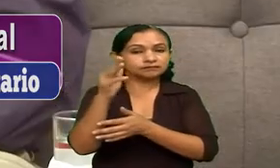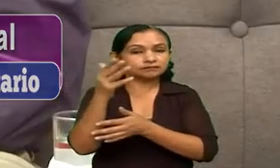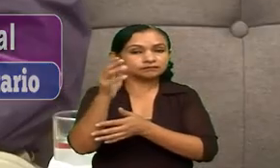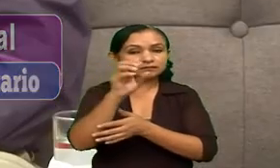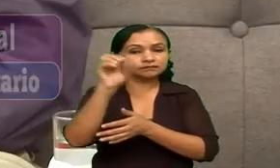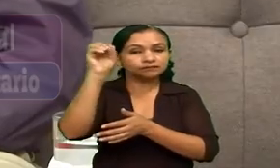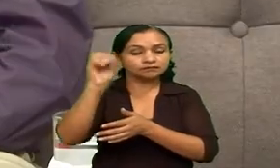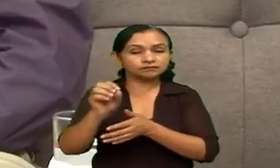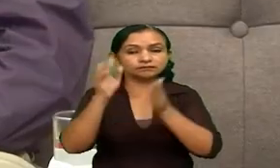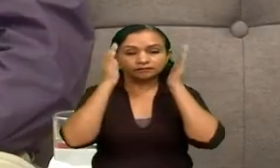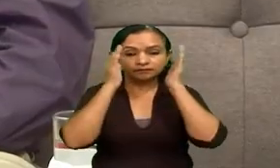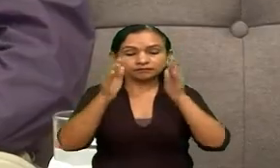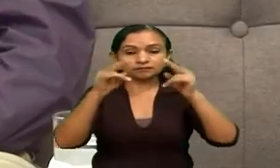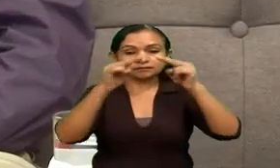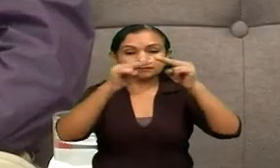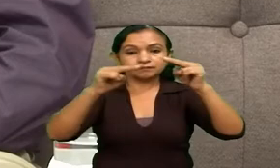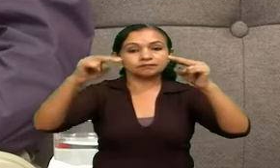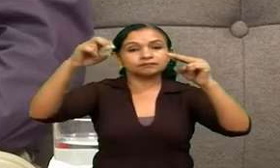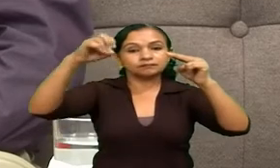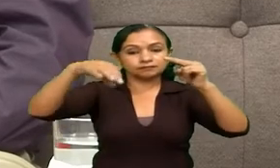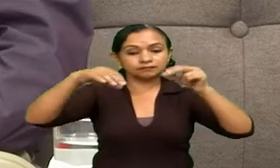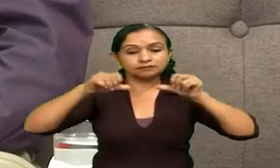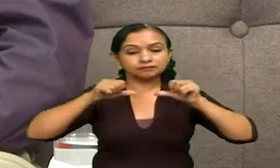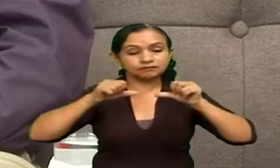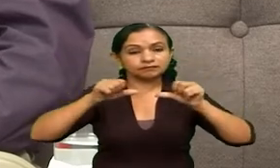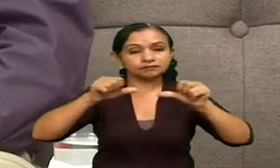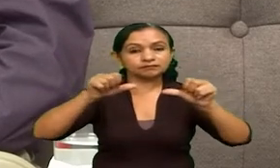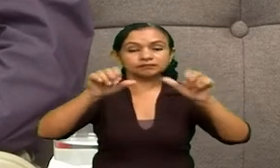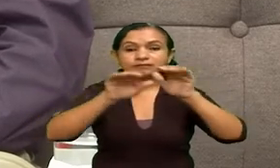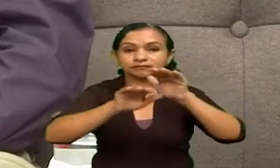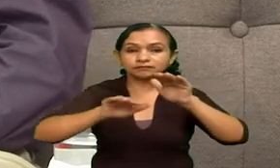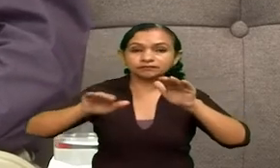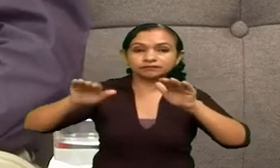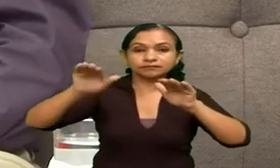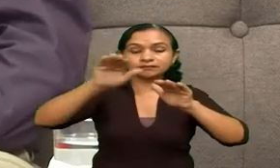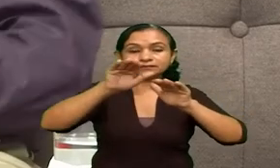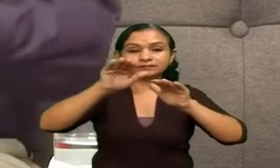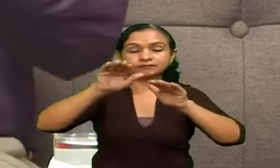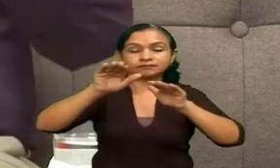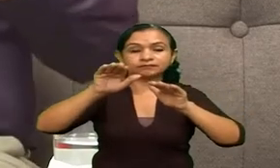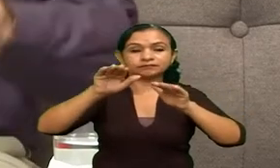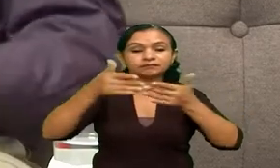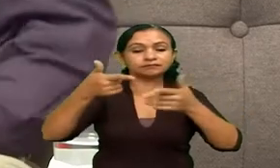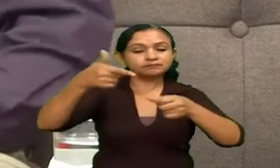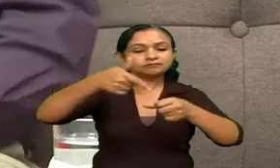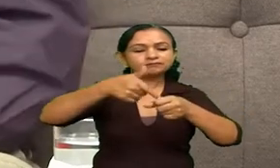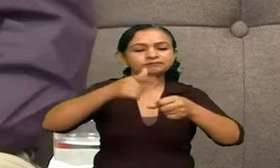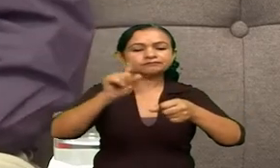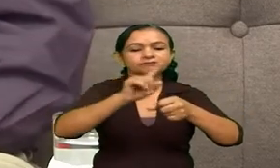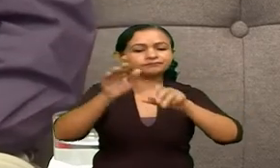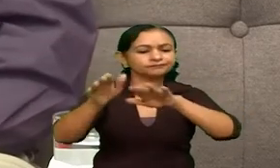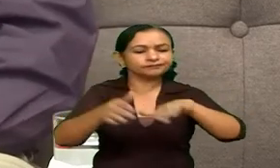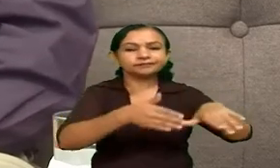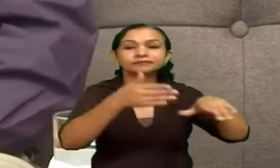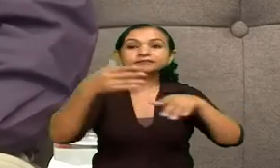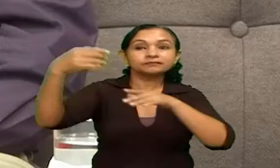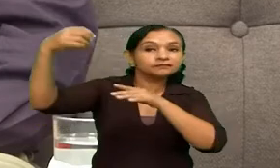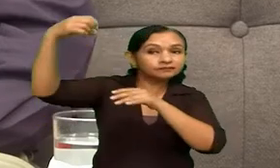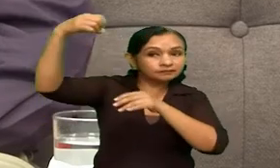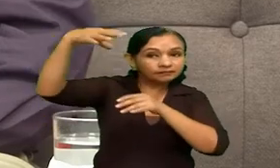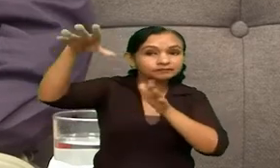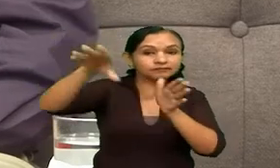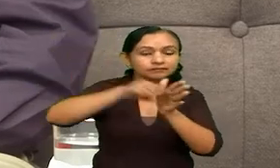99.9% de cobertura eléctrica y seguir aumentando en fuentes renovables, porque también nos han visitado una gran cantidad